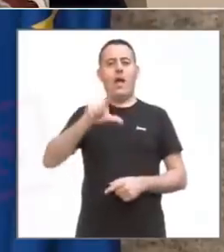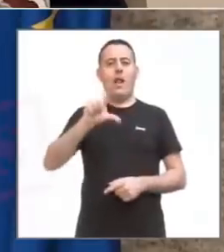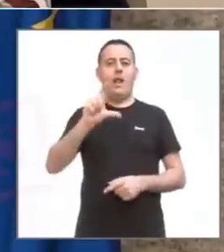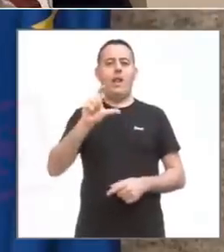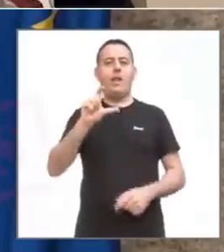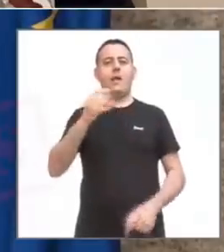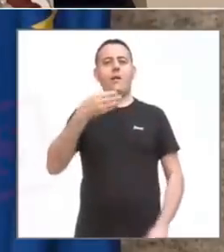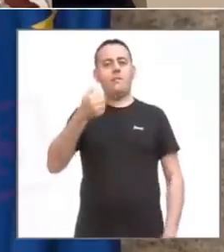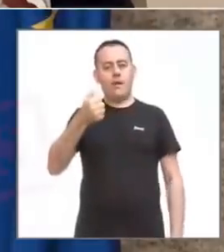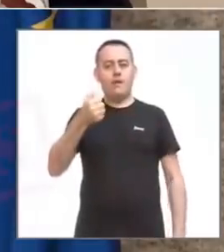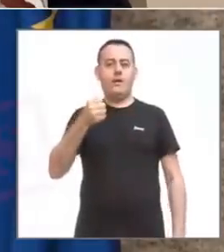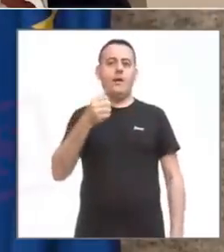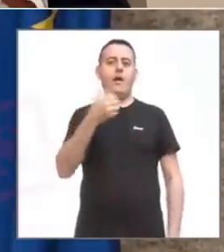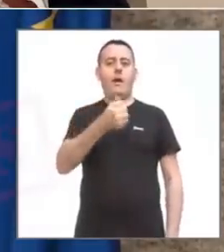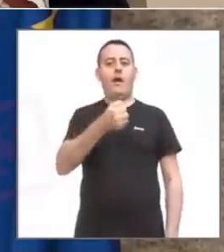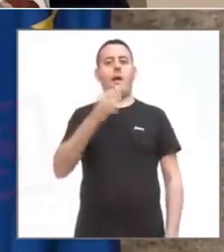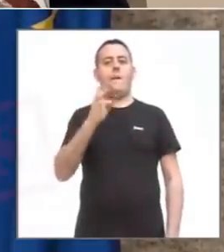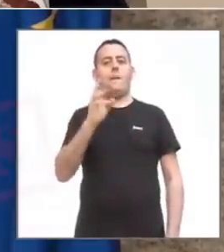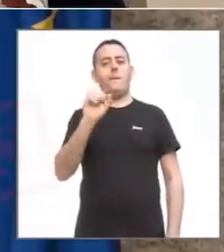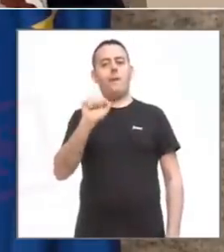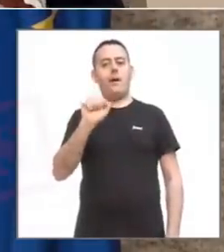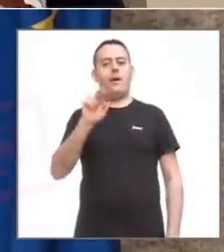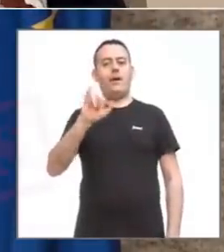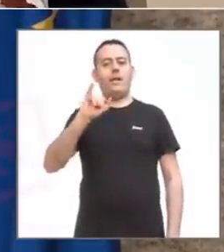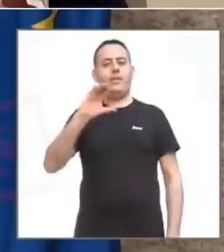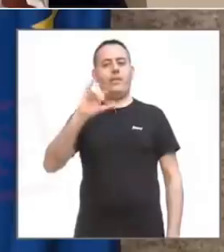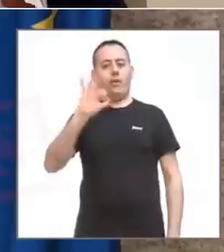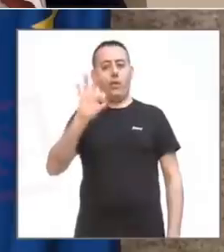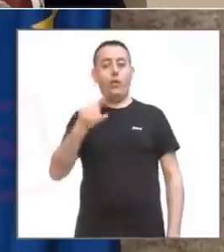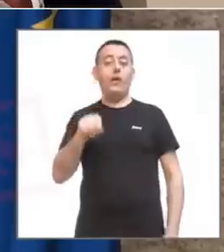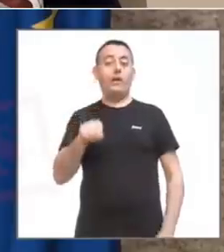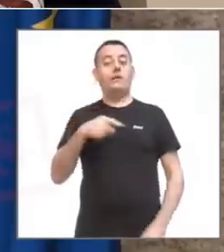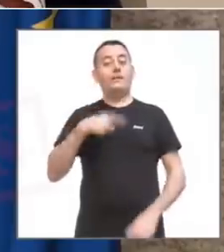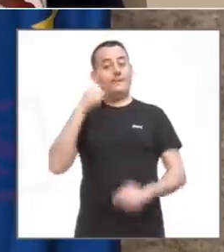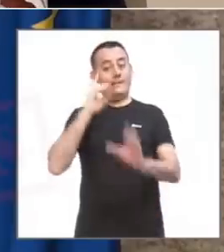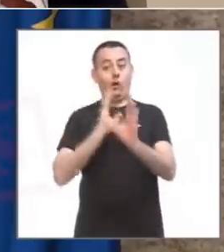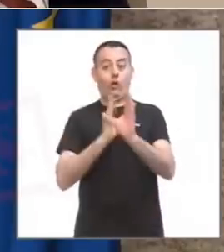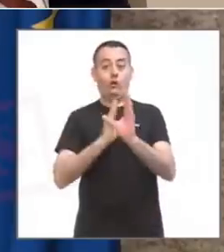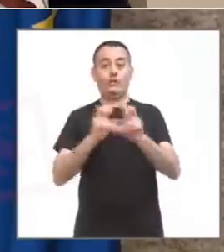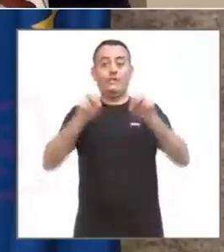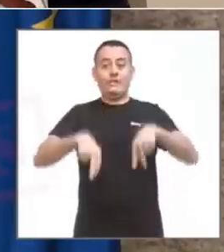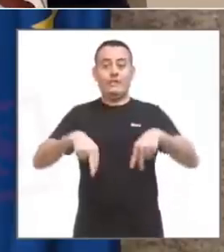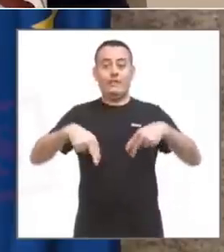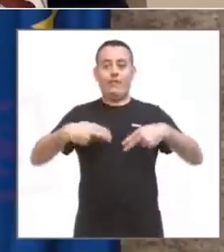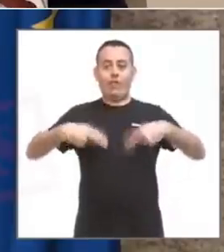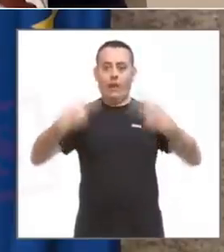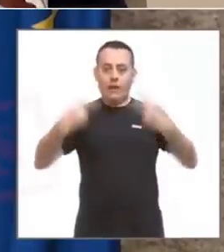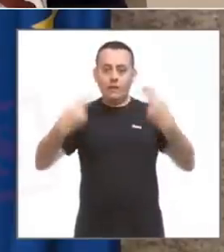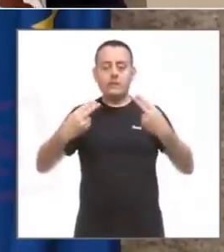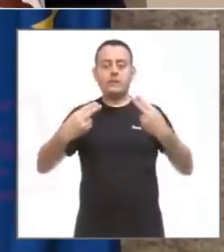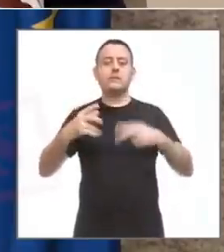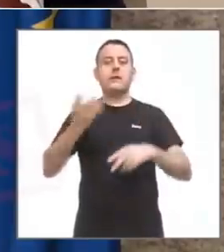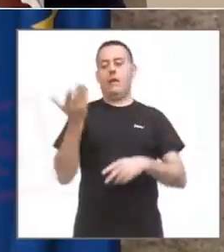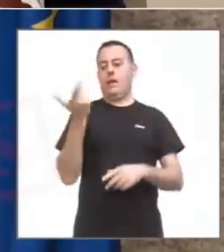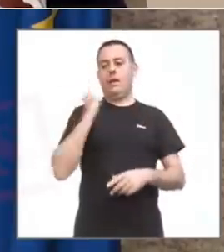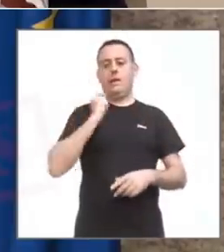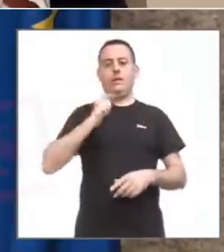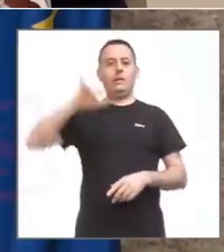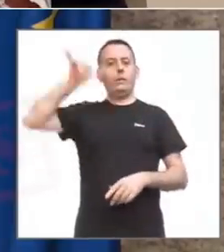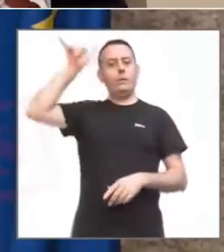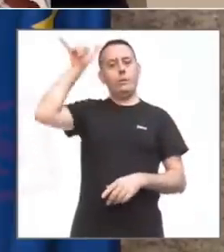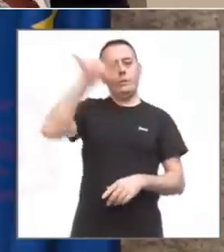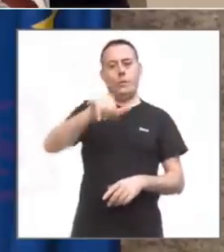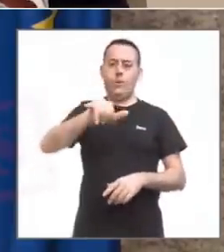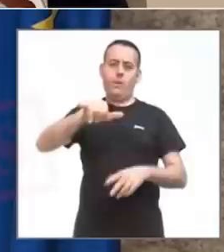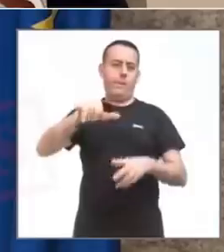y que nosotros hemos cumplido con el gobierno, es un gobierno que no ha cumplido con los españoles durante estos más de 50 días